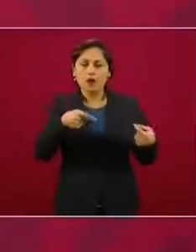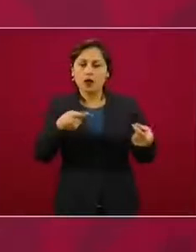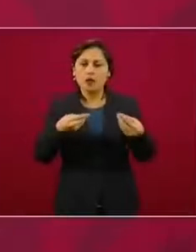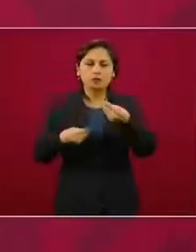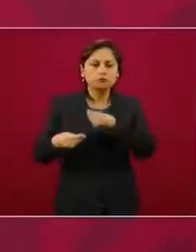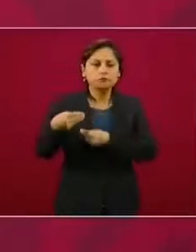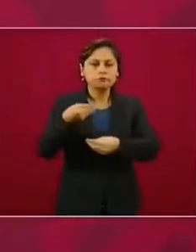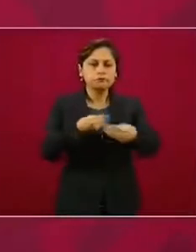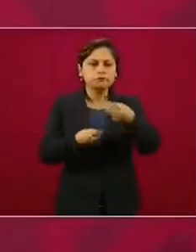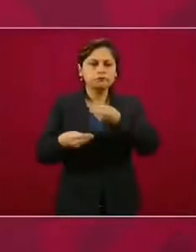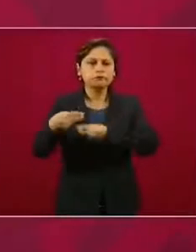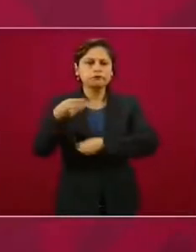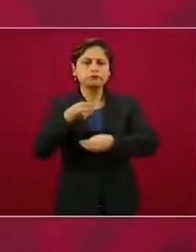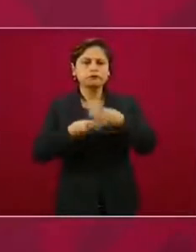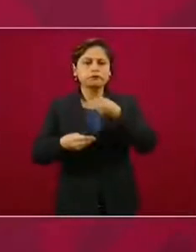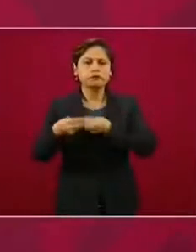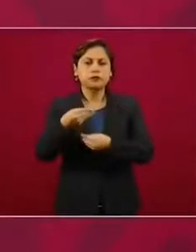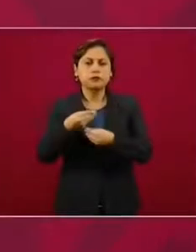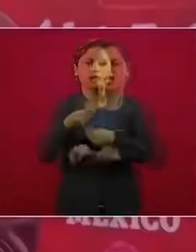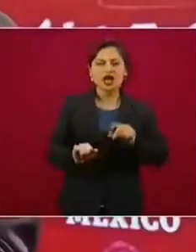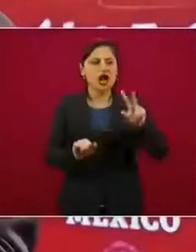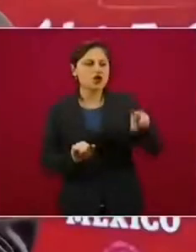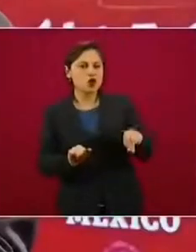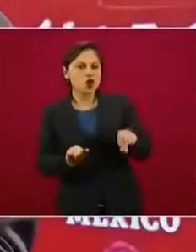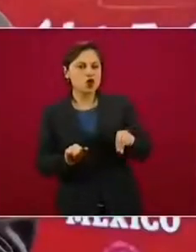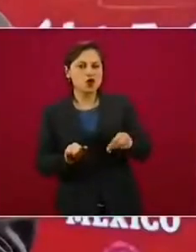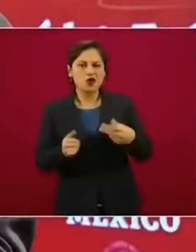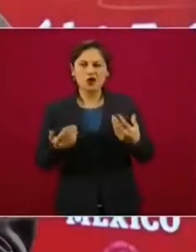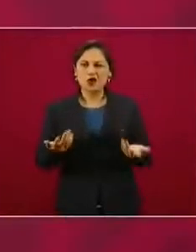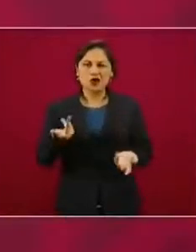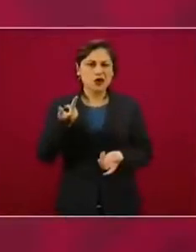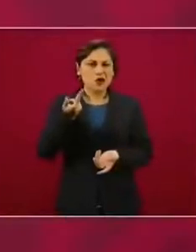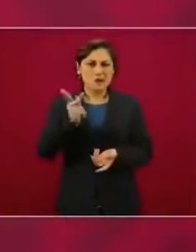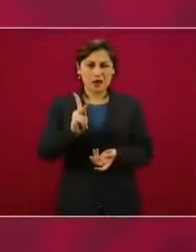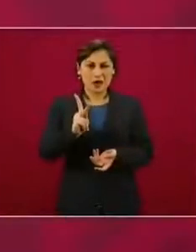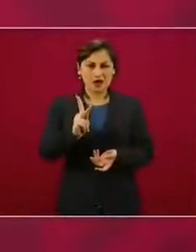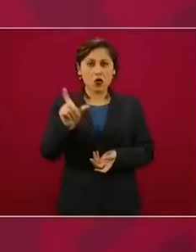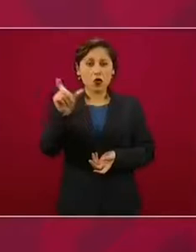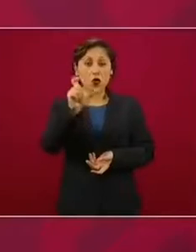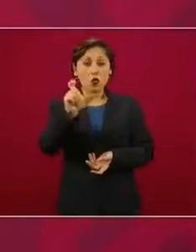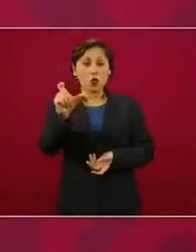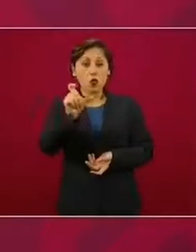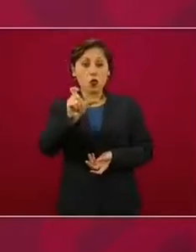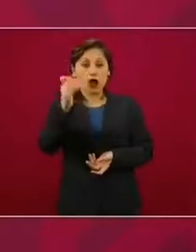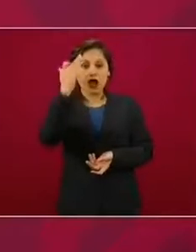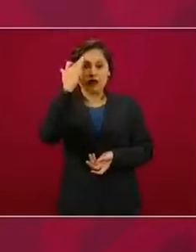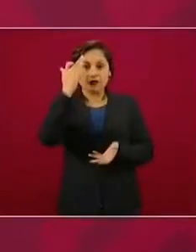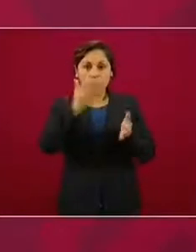pues no hay para dónde hacerse. Pero en épocas de transformación